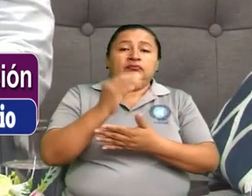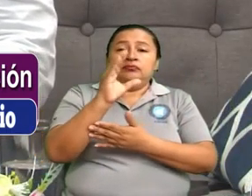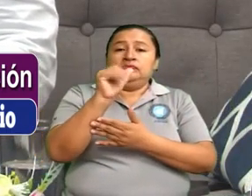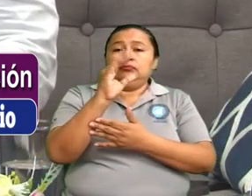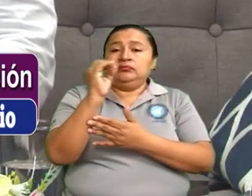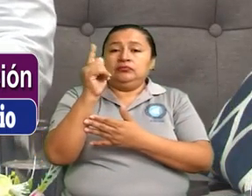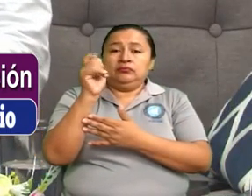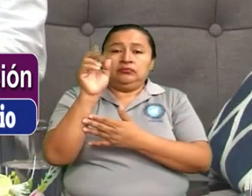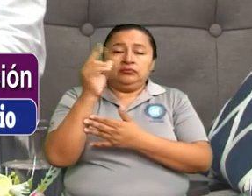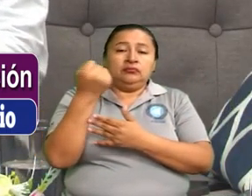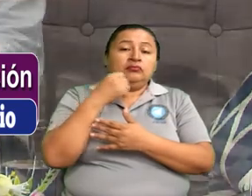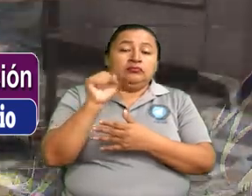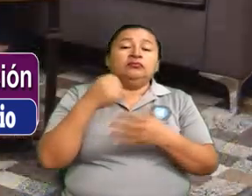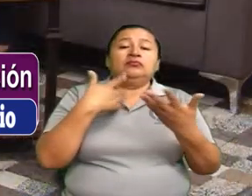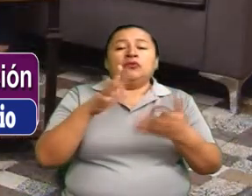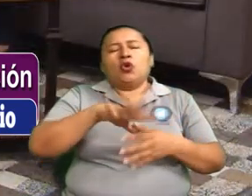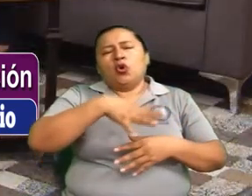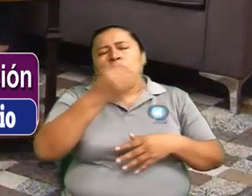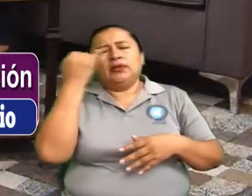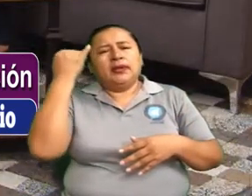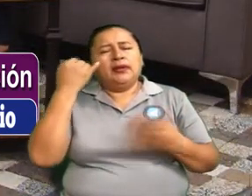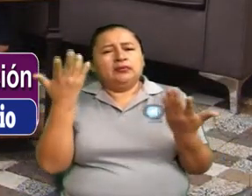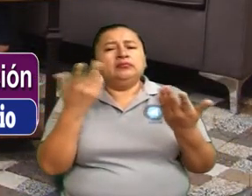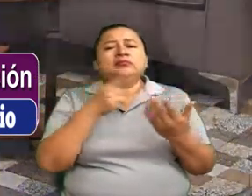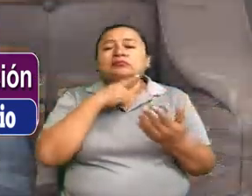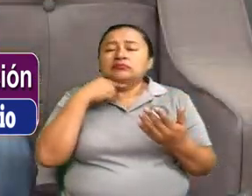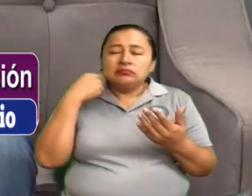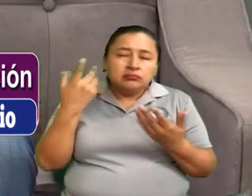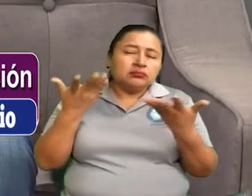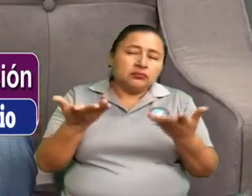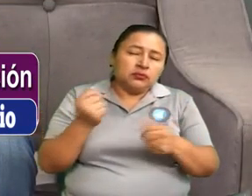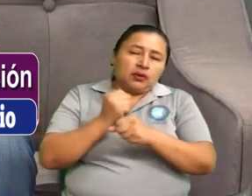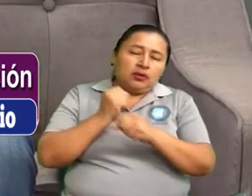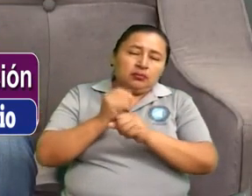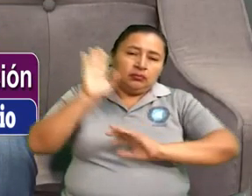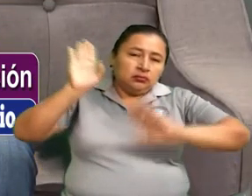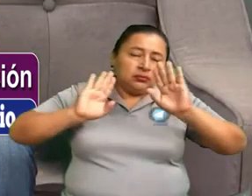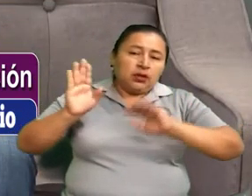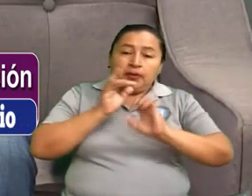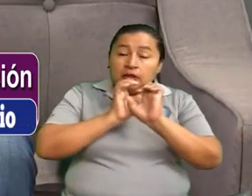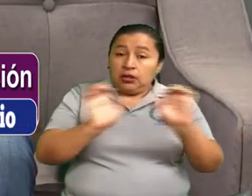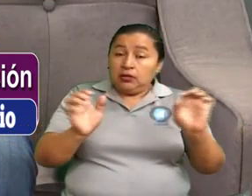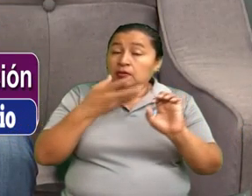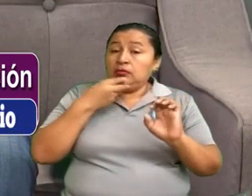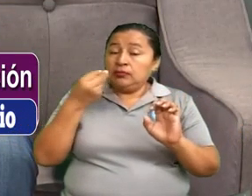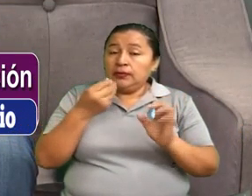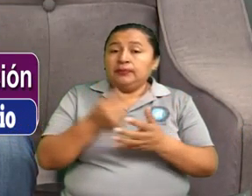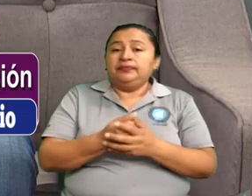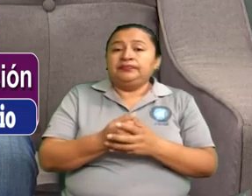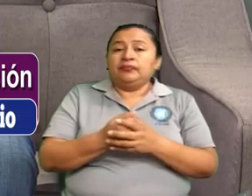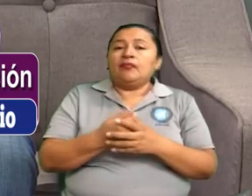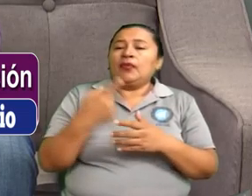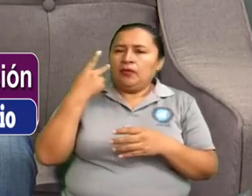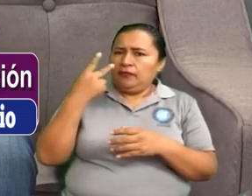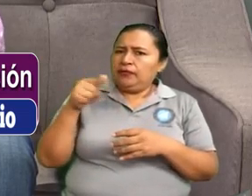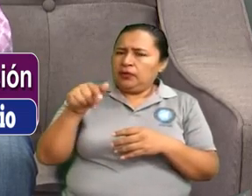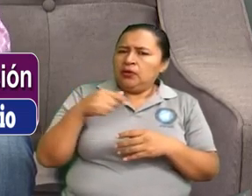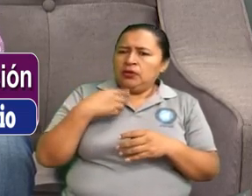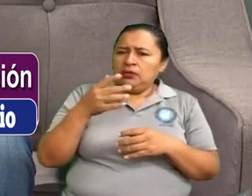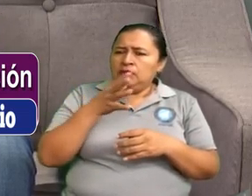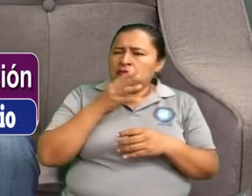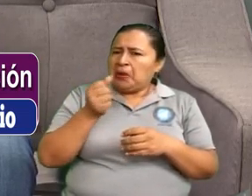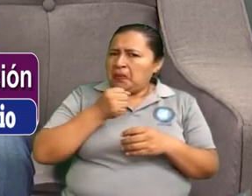suculentas. Y otro tipo de emprendimiento en los que han estado verdaderamente asombrosos participando niños y adolescentes. Tuvimos la oportunidad de conversar